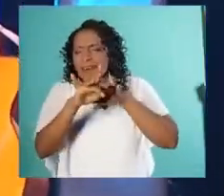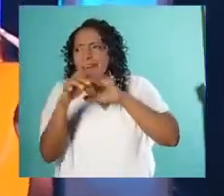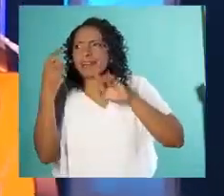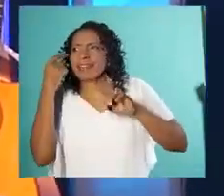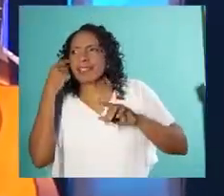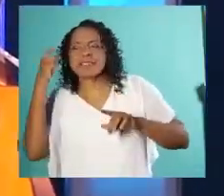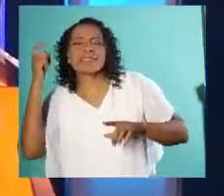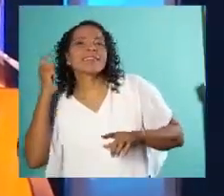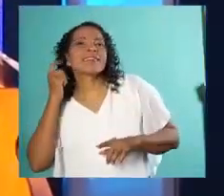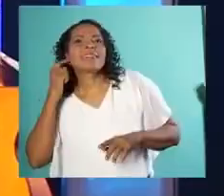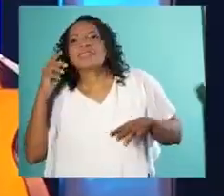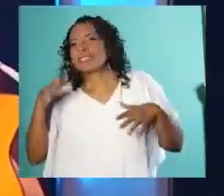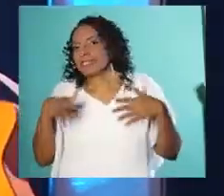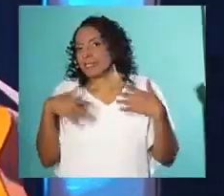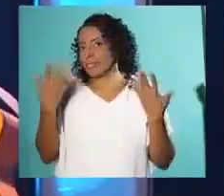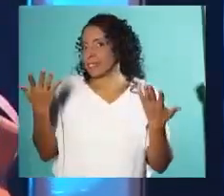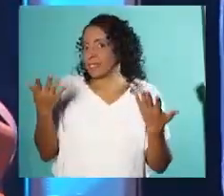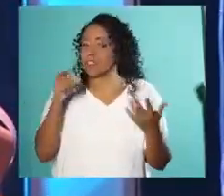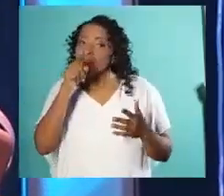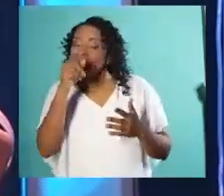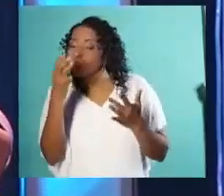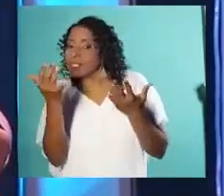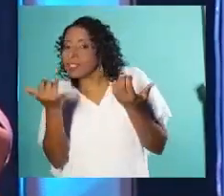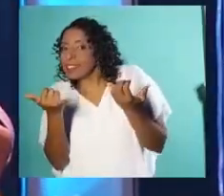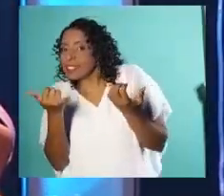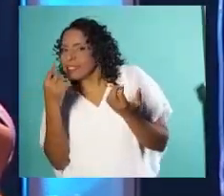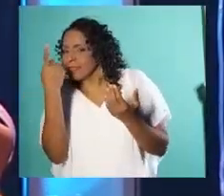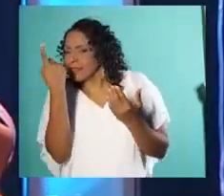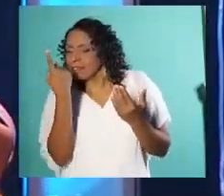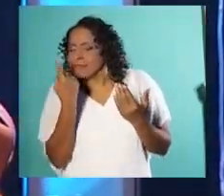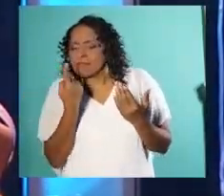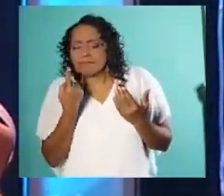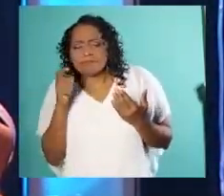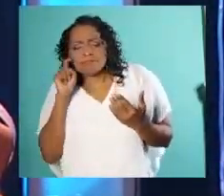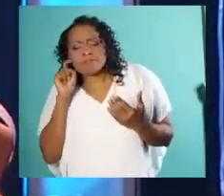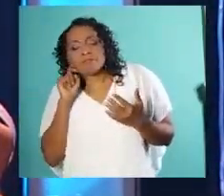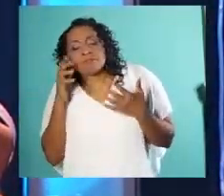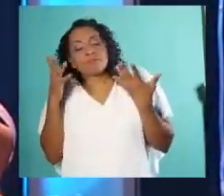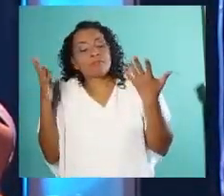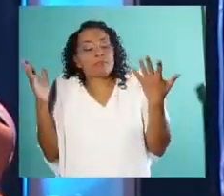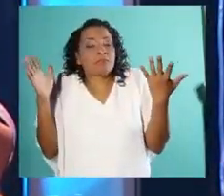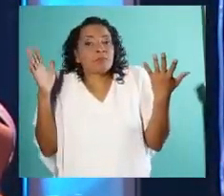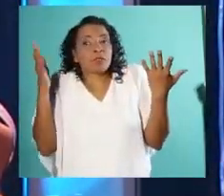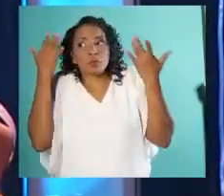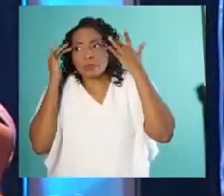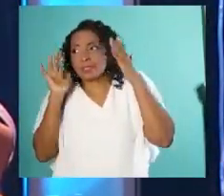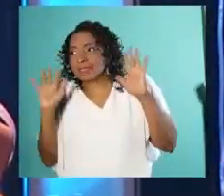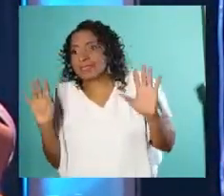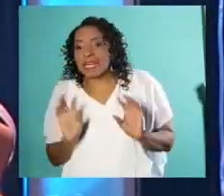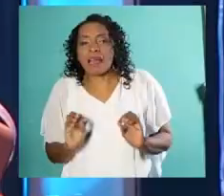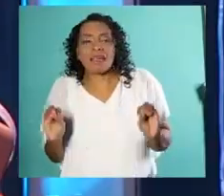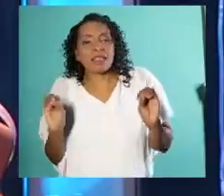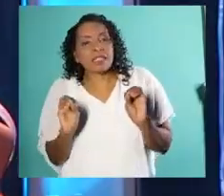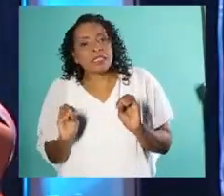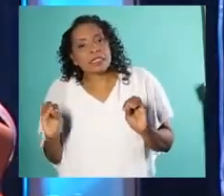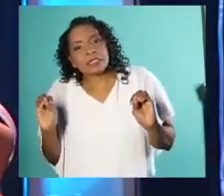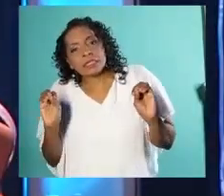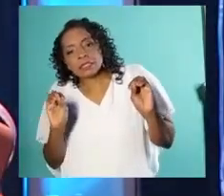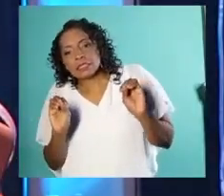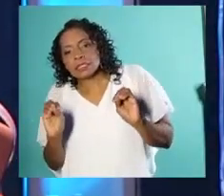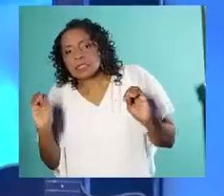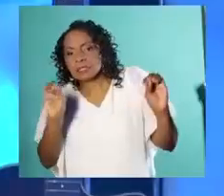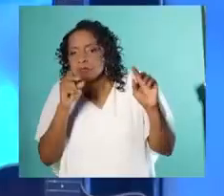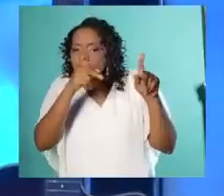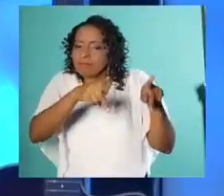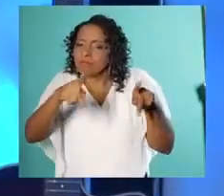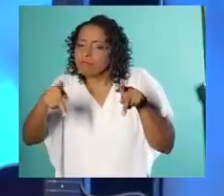sentidos. Si tú quieres solo sexo y no piensas nada más, si consumes a la gente